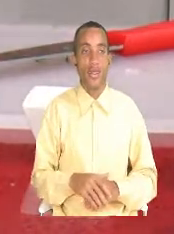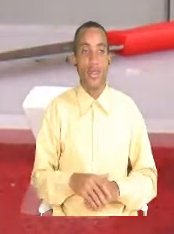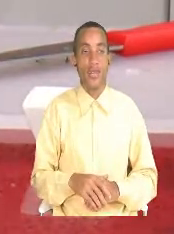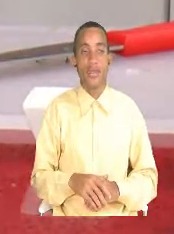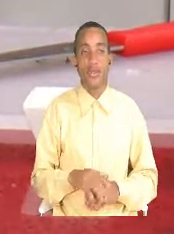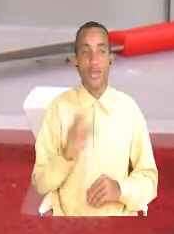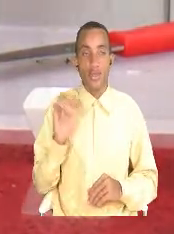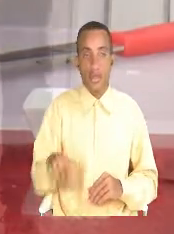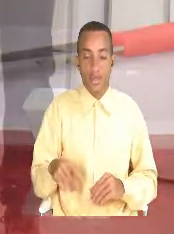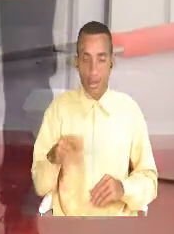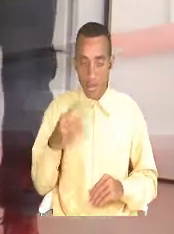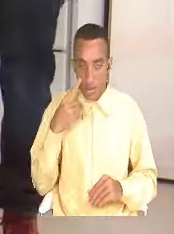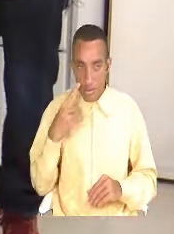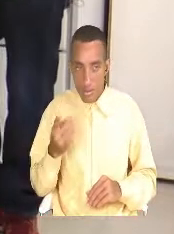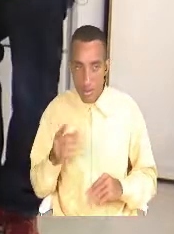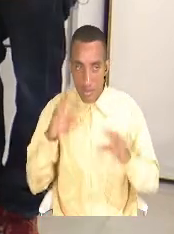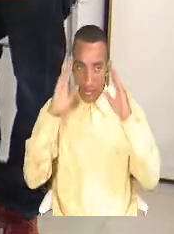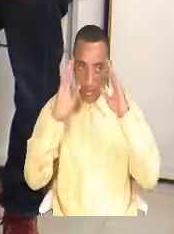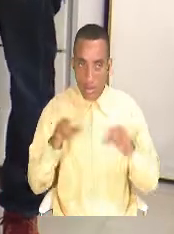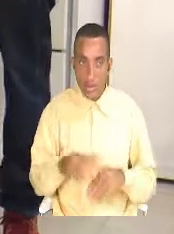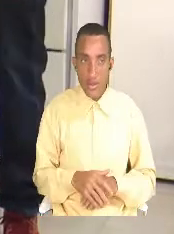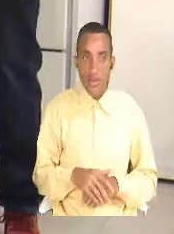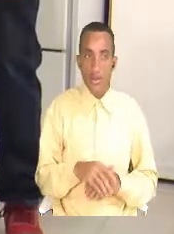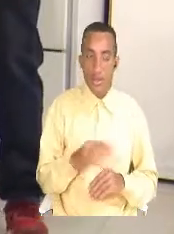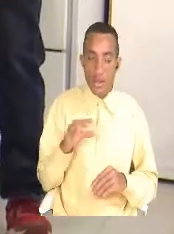que estar pendiente del sabor.